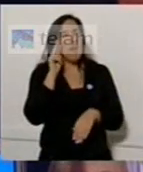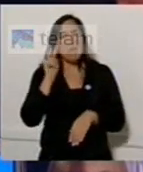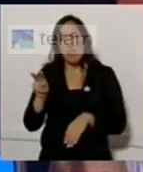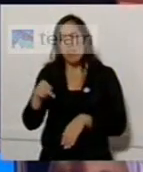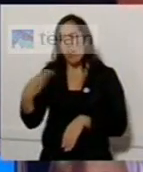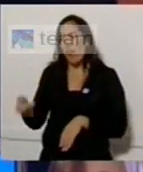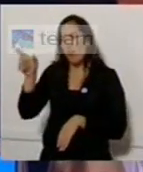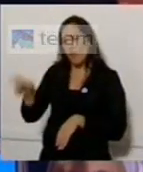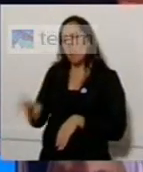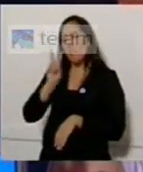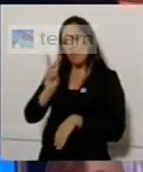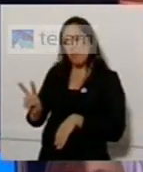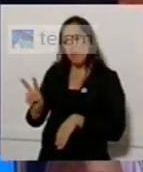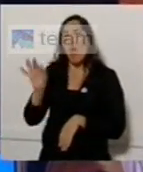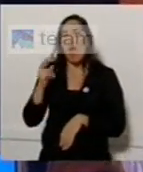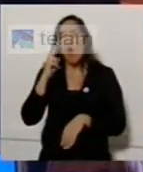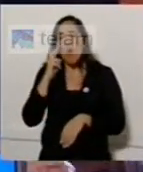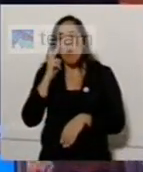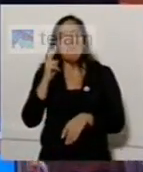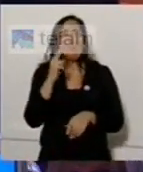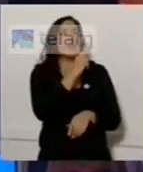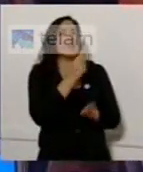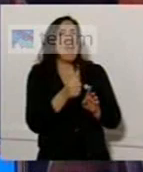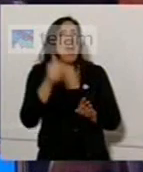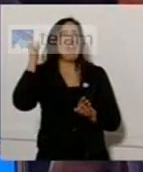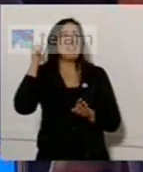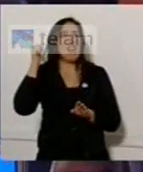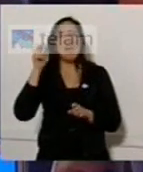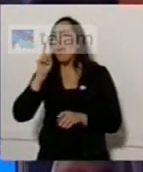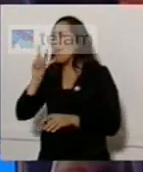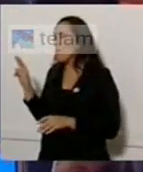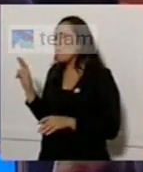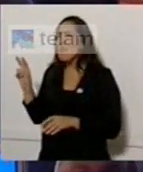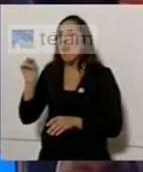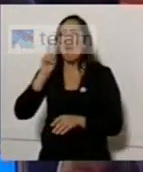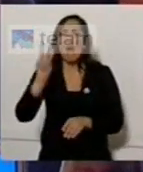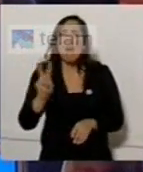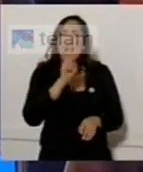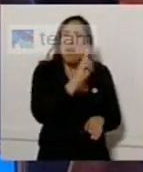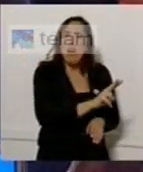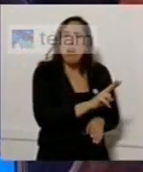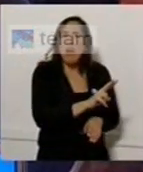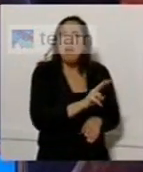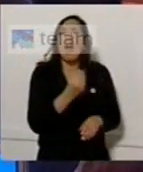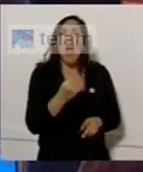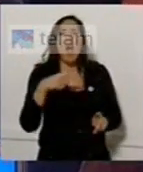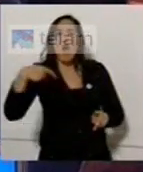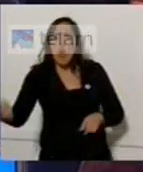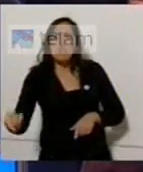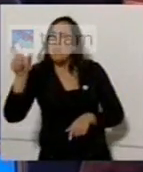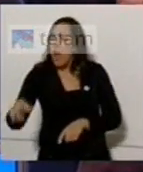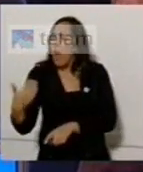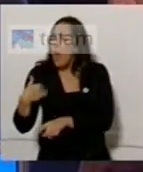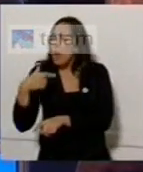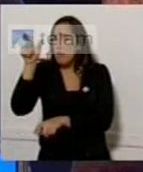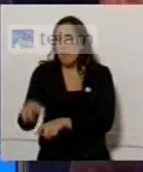vez un poco atrás, donde otro argentino u otra argentina todavía le falta